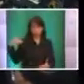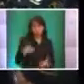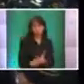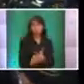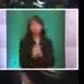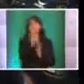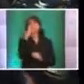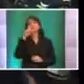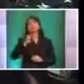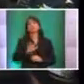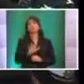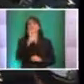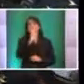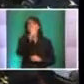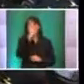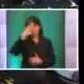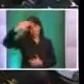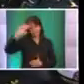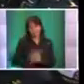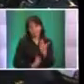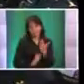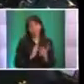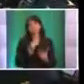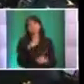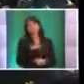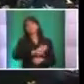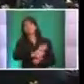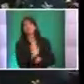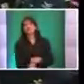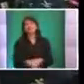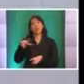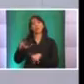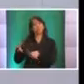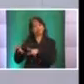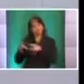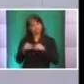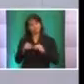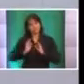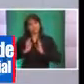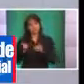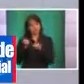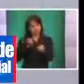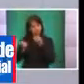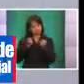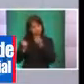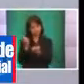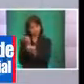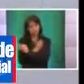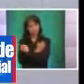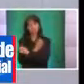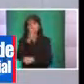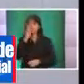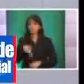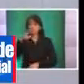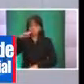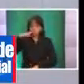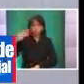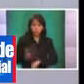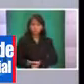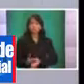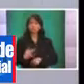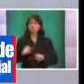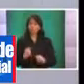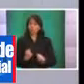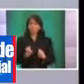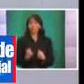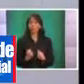Pero también habló sobre un tema toral, la reforma educativa. Con responsabilidad y firmeza, el Estado mexicano